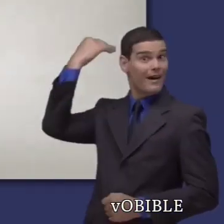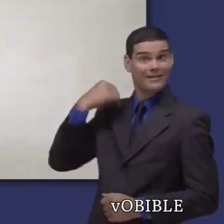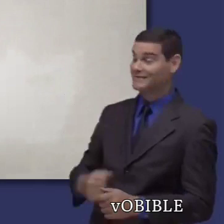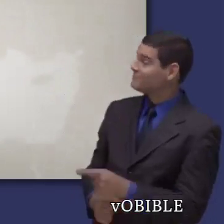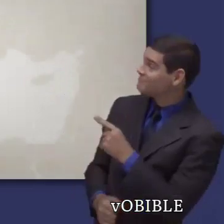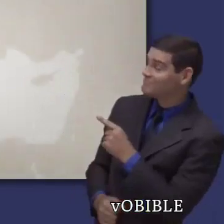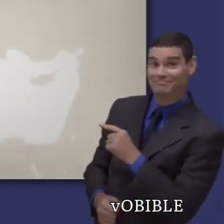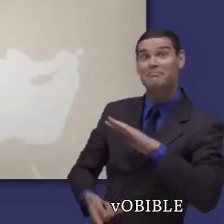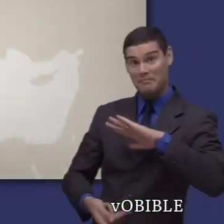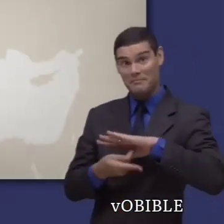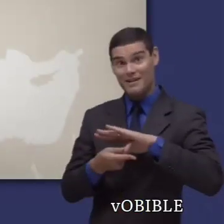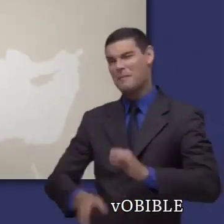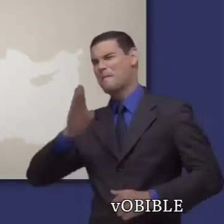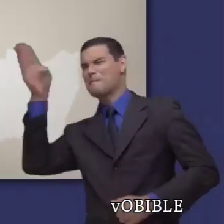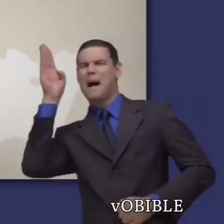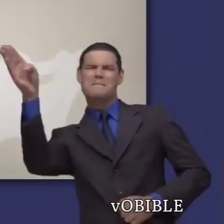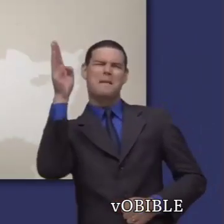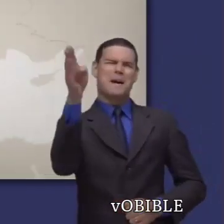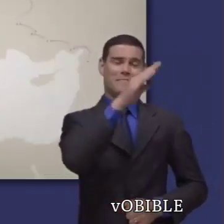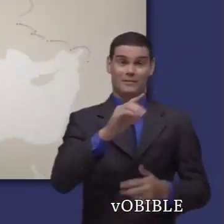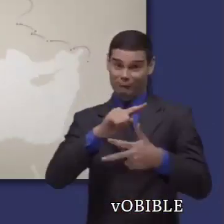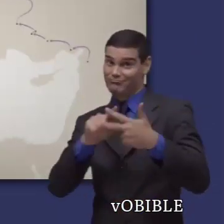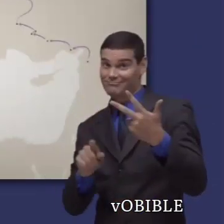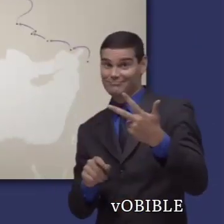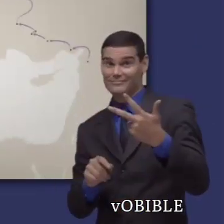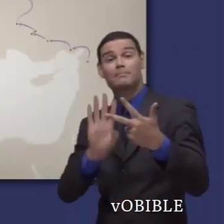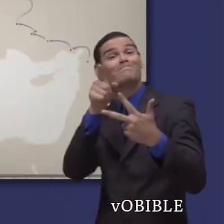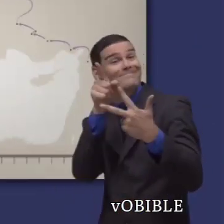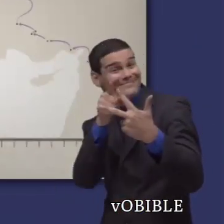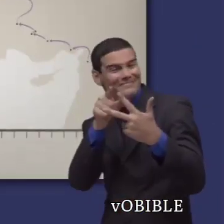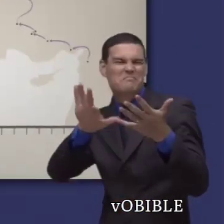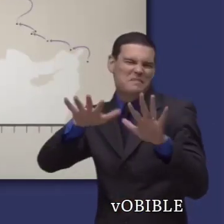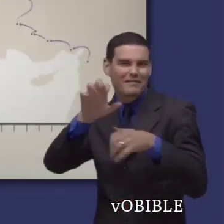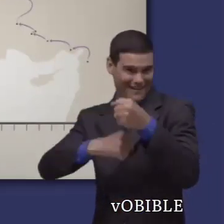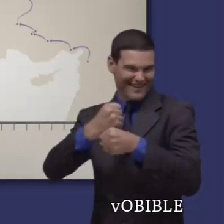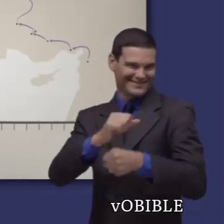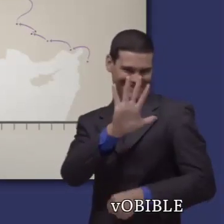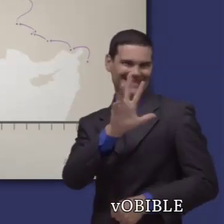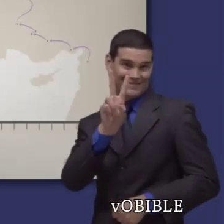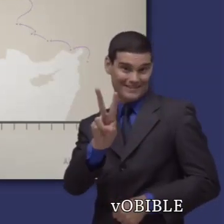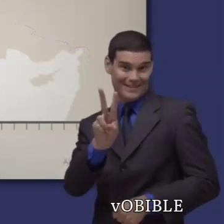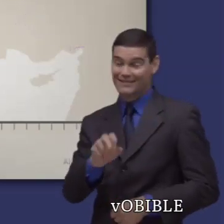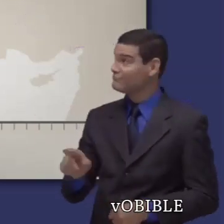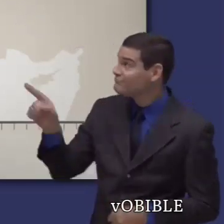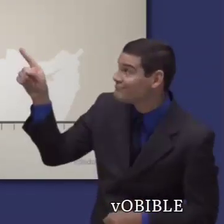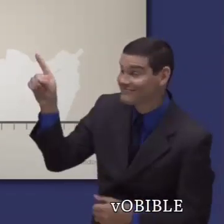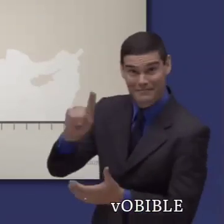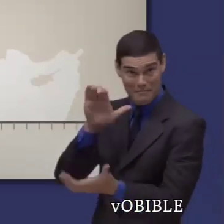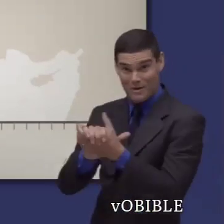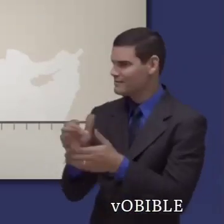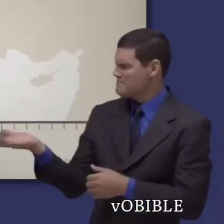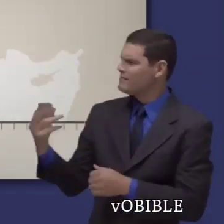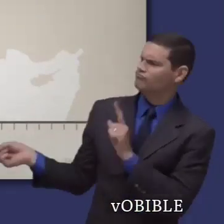El apóstol Pablo visitó por primera vez la ciudad portuaria de Éfeso en su segundo viaje misional hacia el año 52, y Áquila